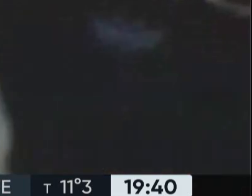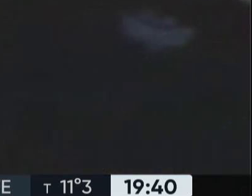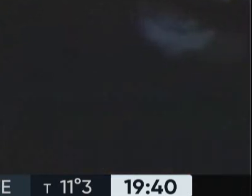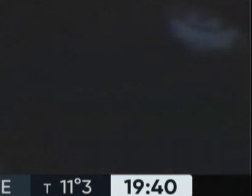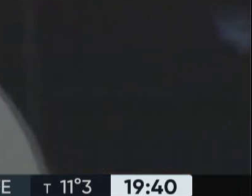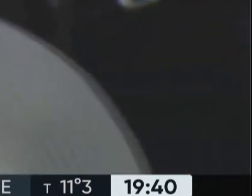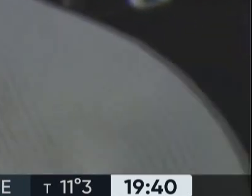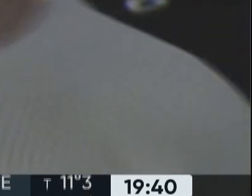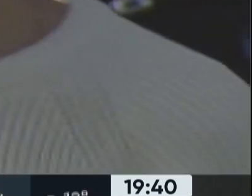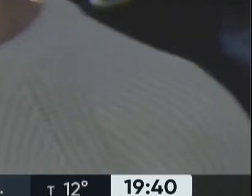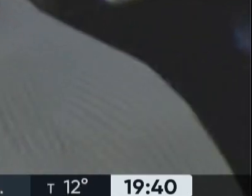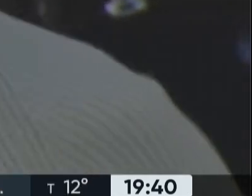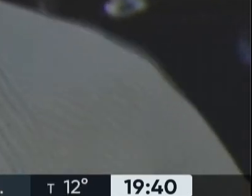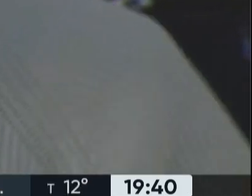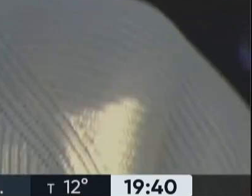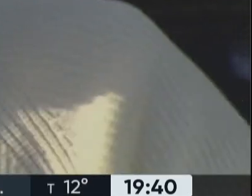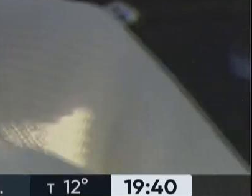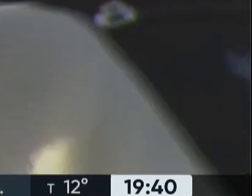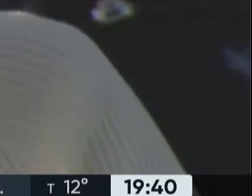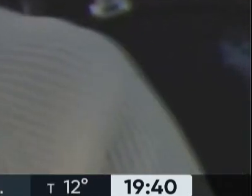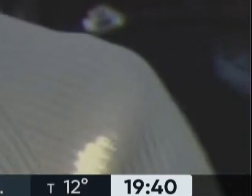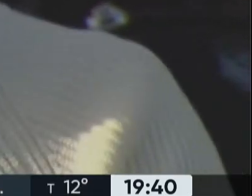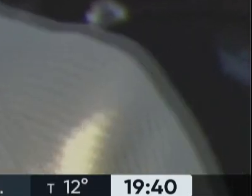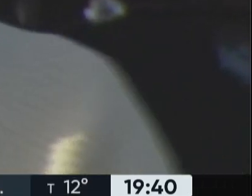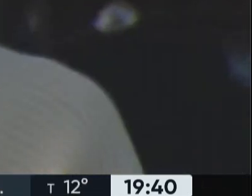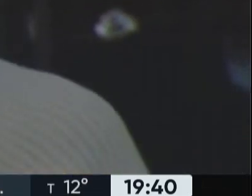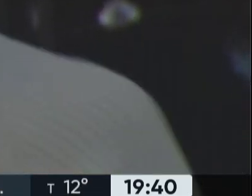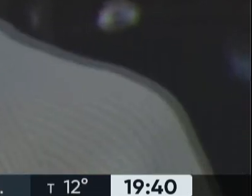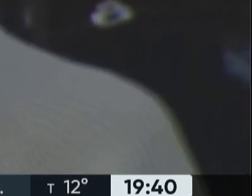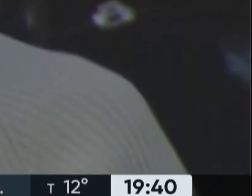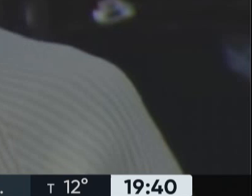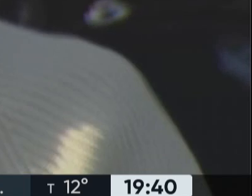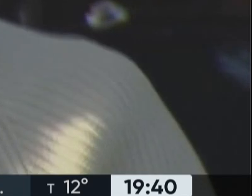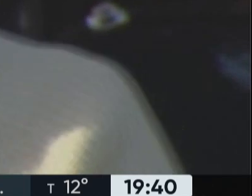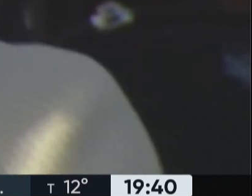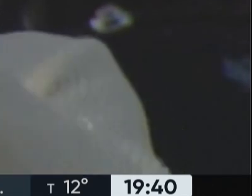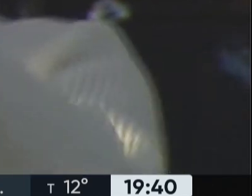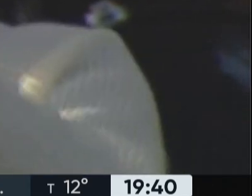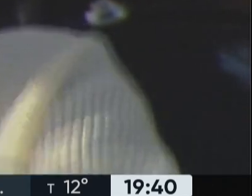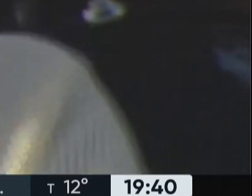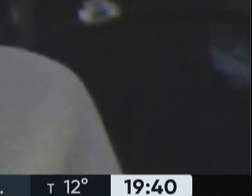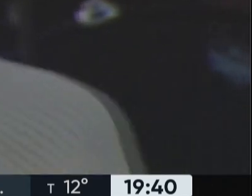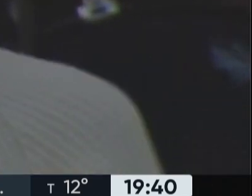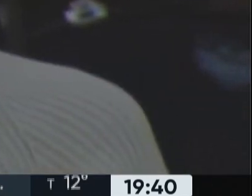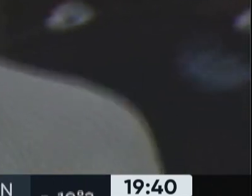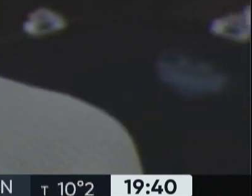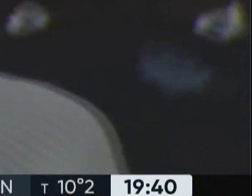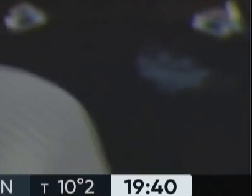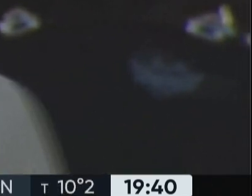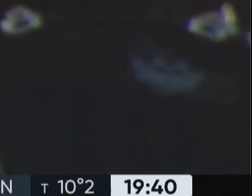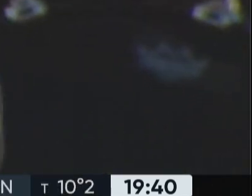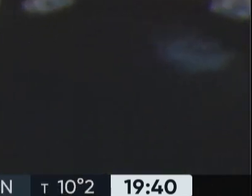terapia para recuperarme estoy en ese punto que no quiero verte pero muero de ganas por ir a